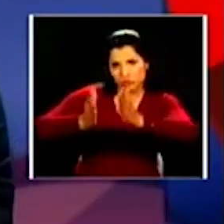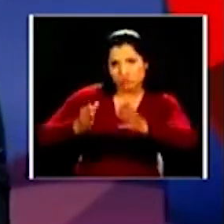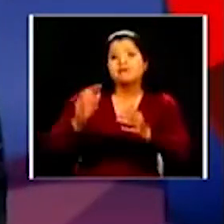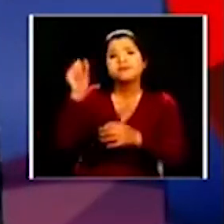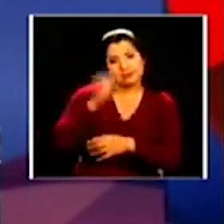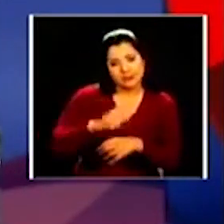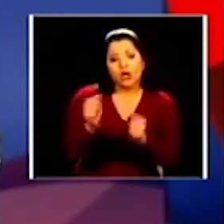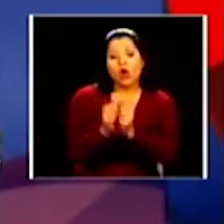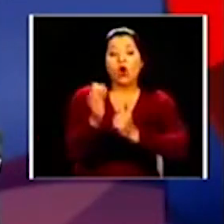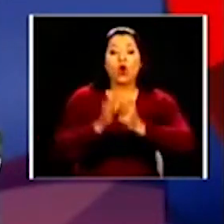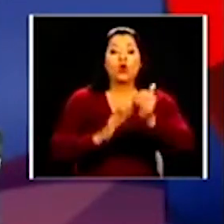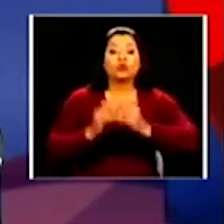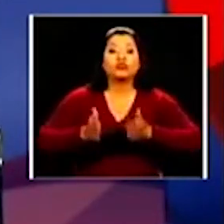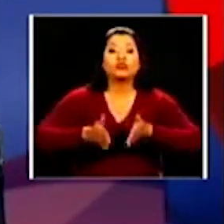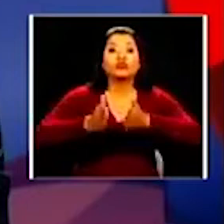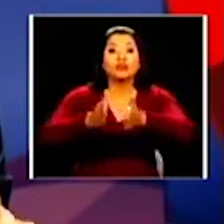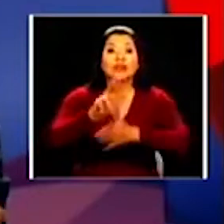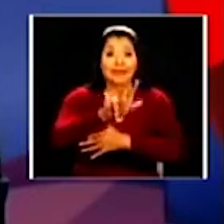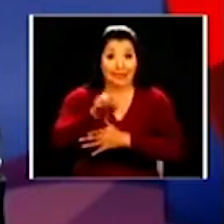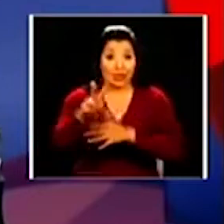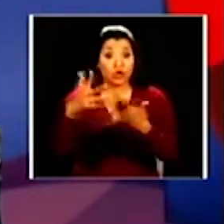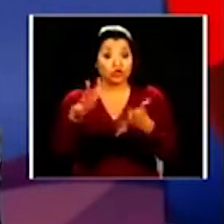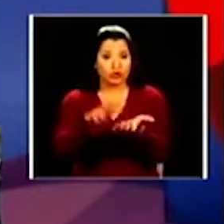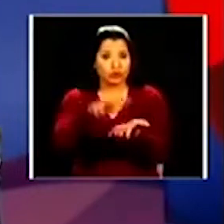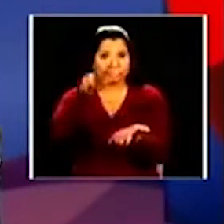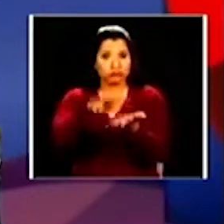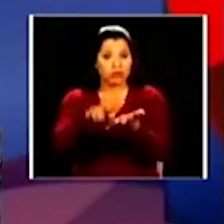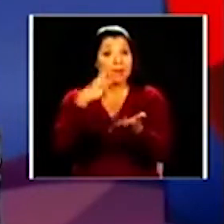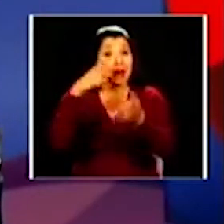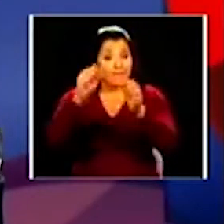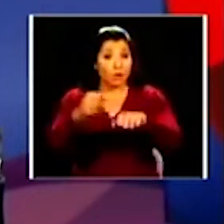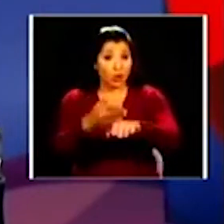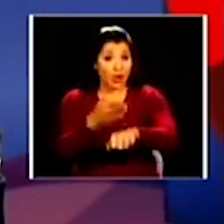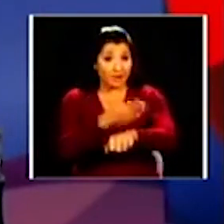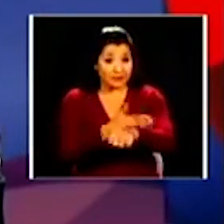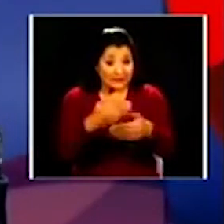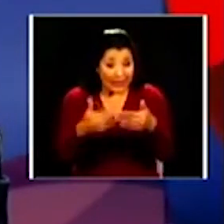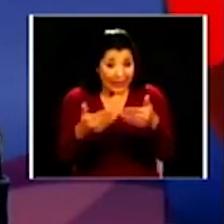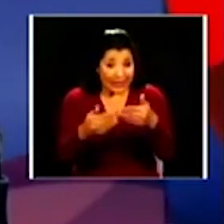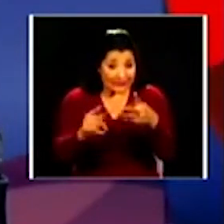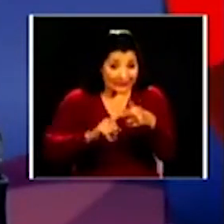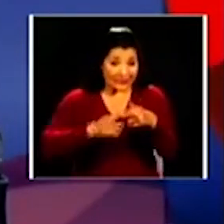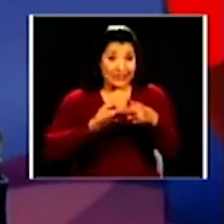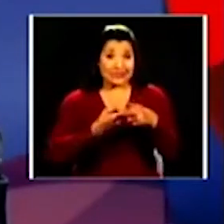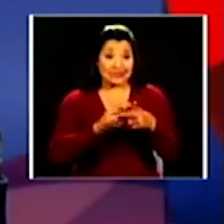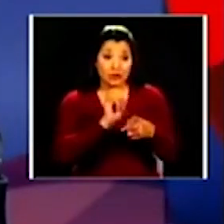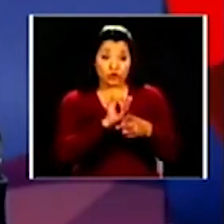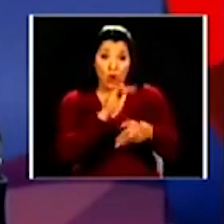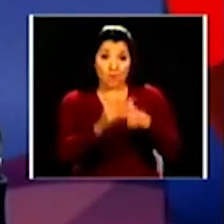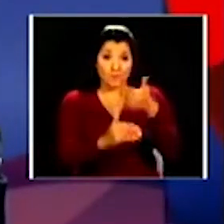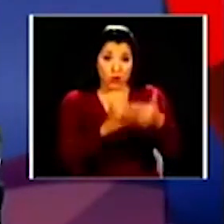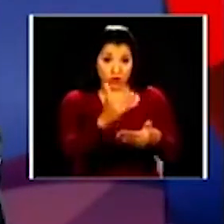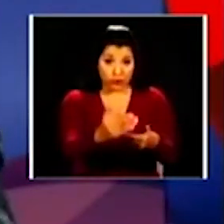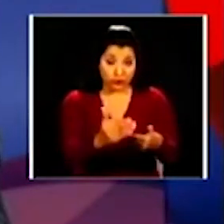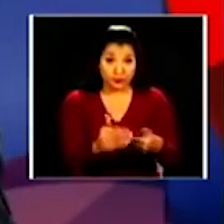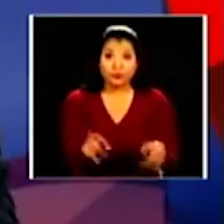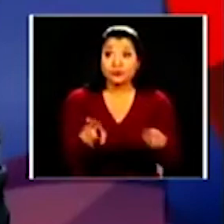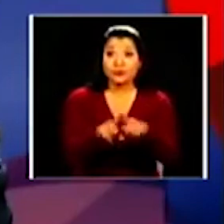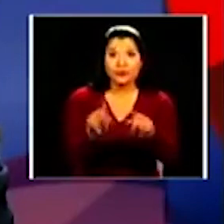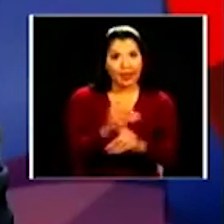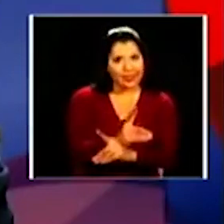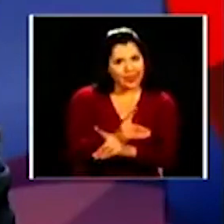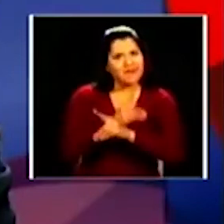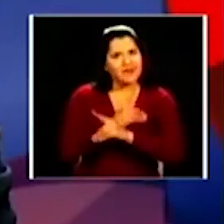cual ya tiene una luz verde para avanzar y en estos días inicia su gestión de avance. También defensa decidida